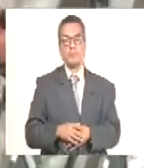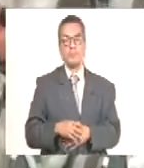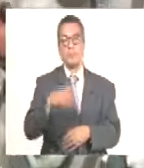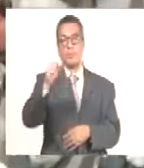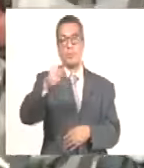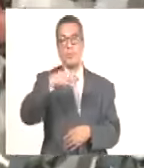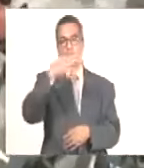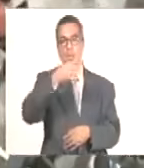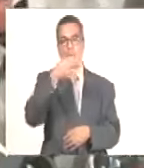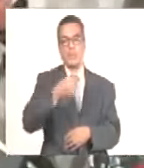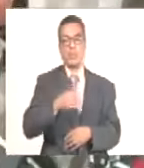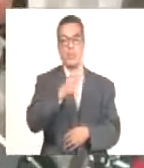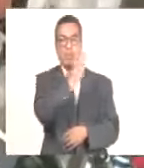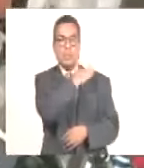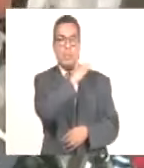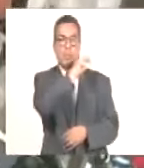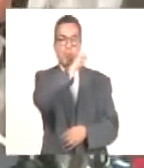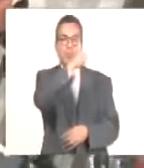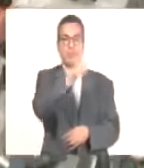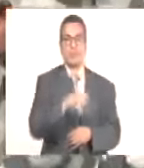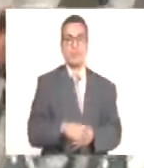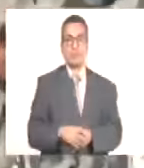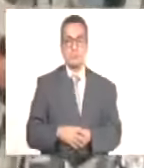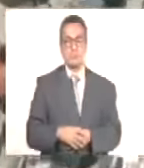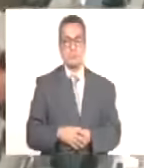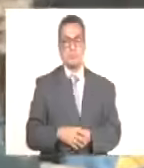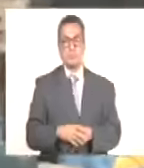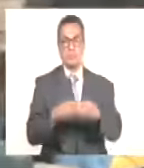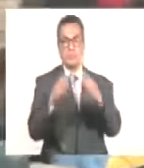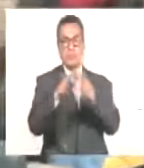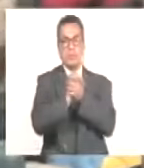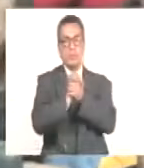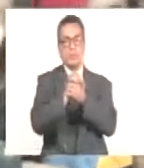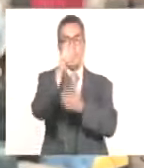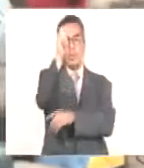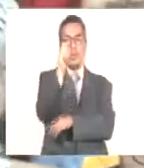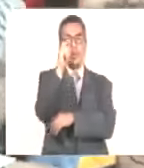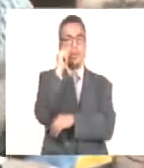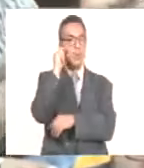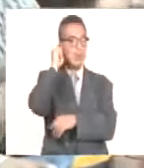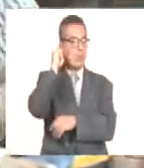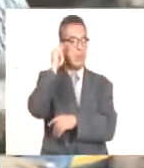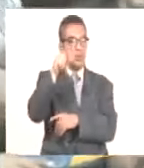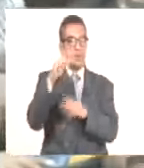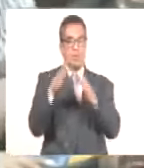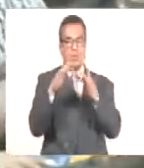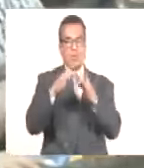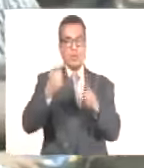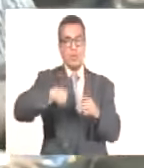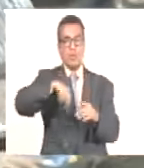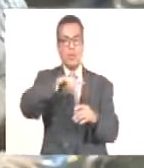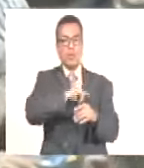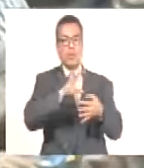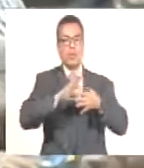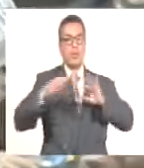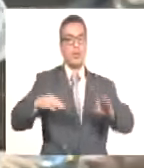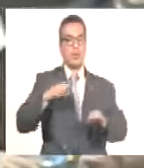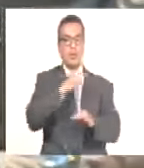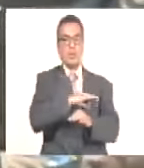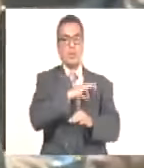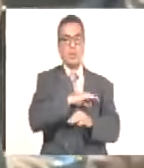Buenas tardes, Junta Directiva, colegas, varios del pueblo venezolano que hoy se conecta con nosotros por las redes